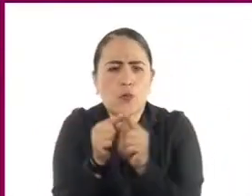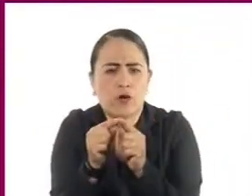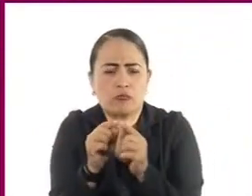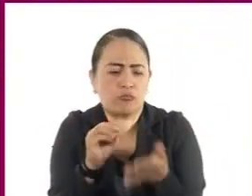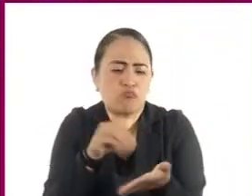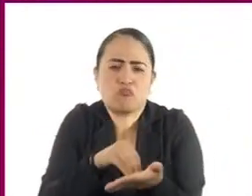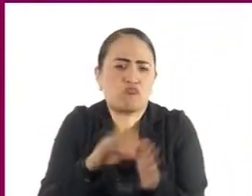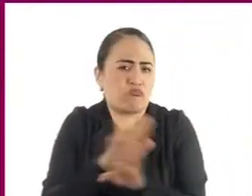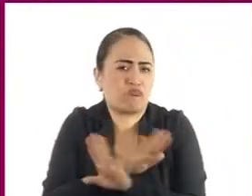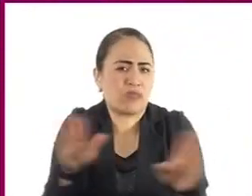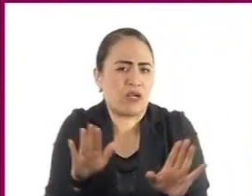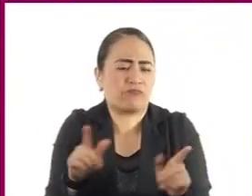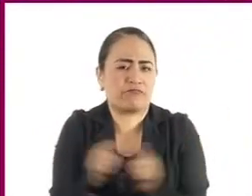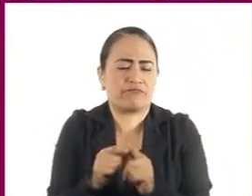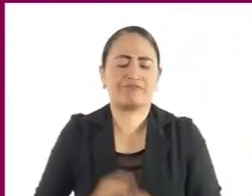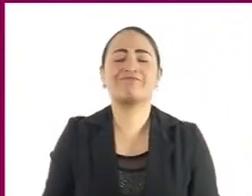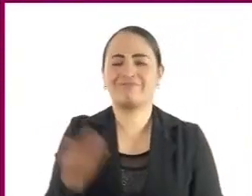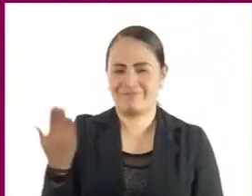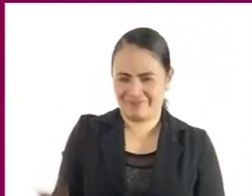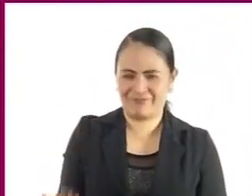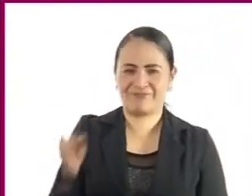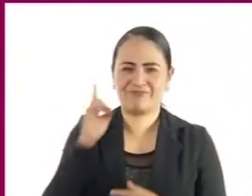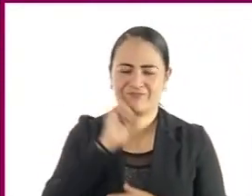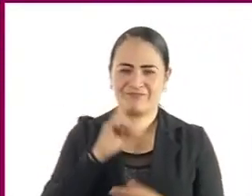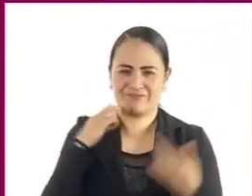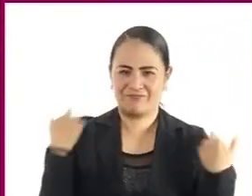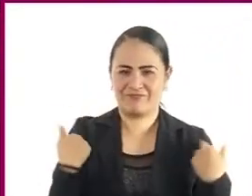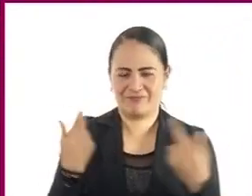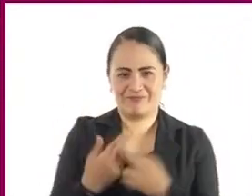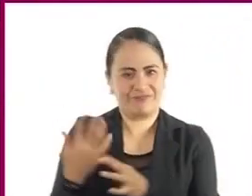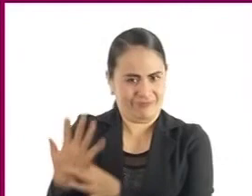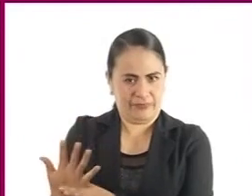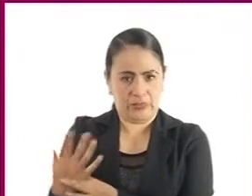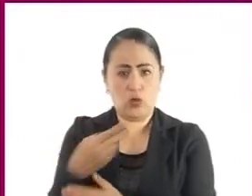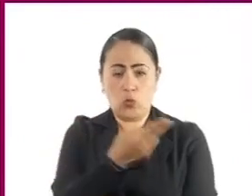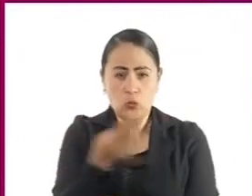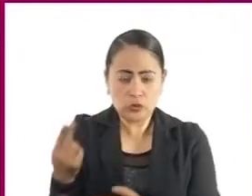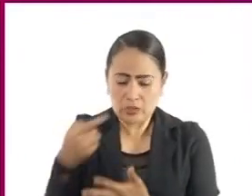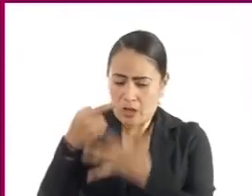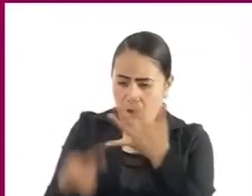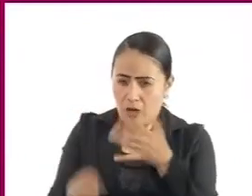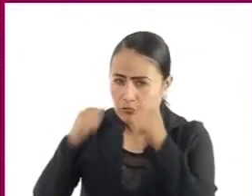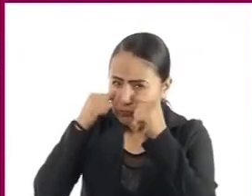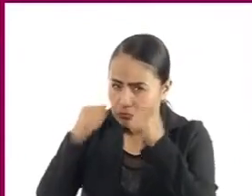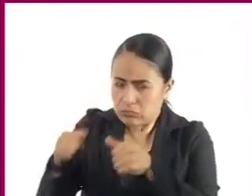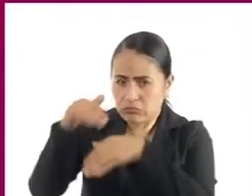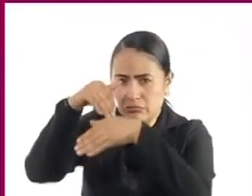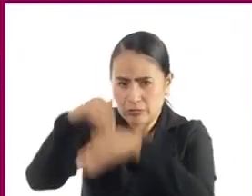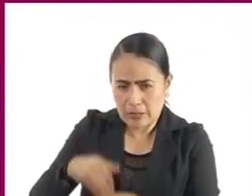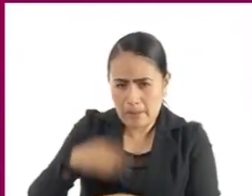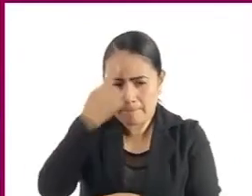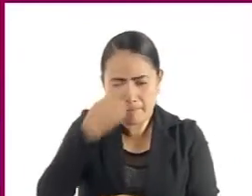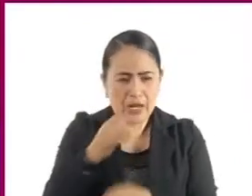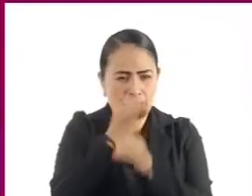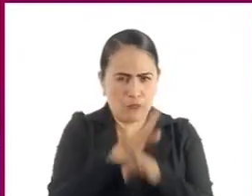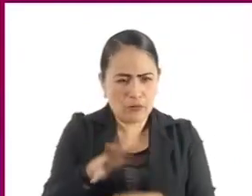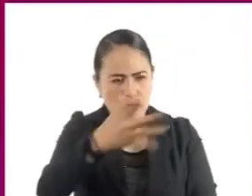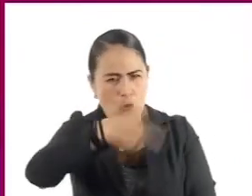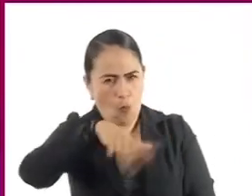Como bien lo ha dicho nuestra invitada, no olviden seguir estos pasos fundamentales en el proceso de búsqueda de